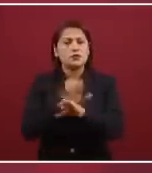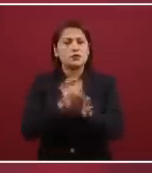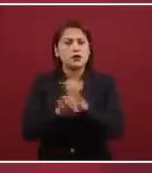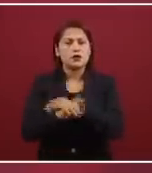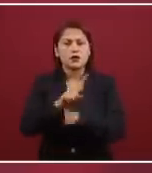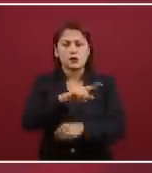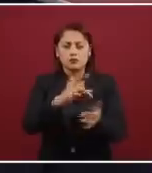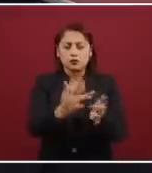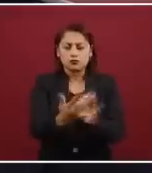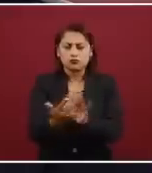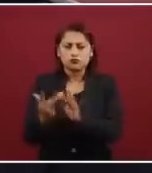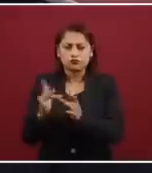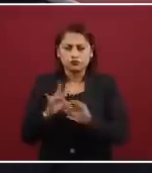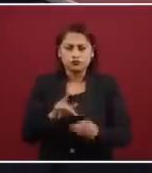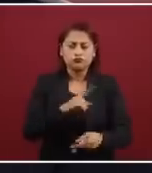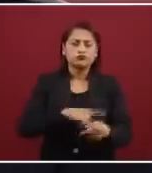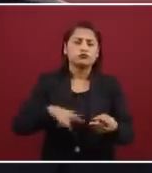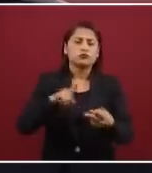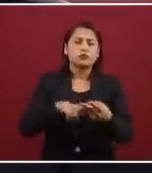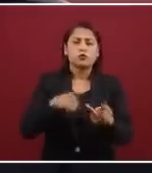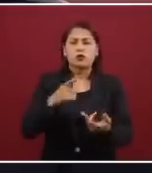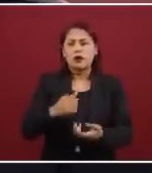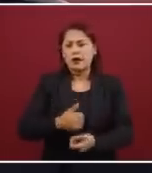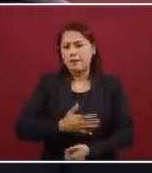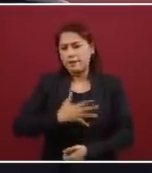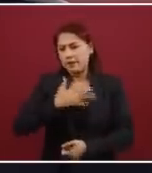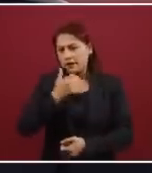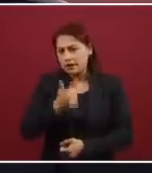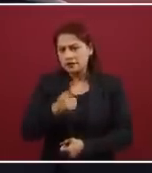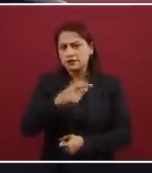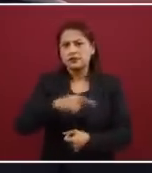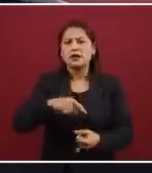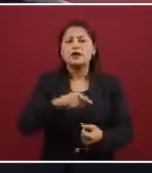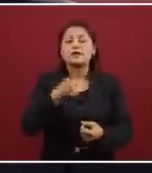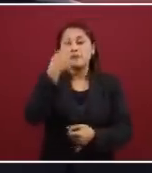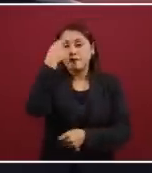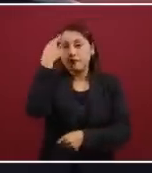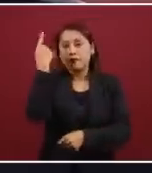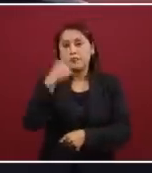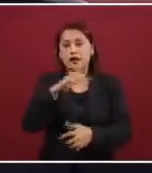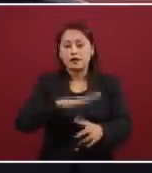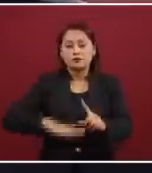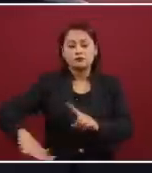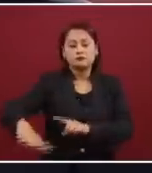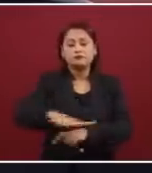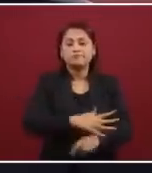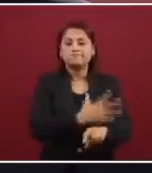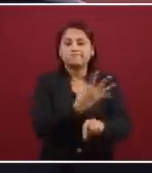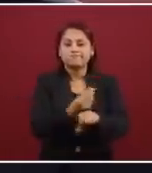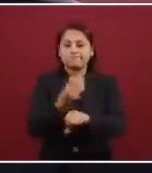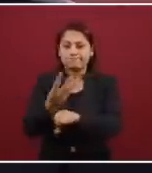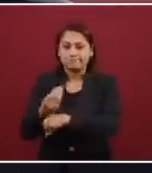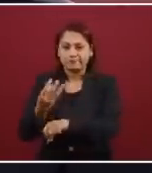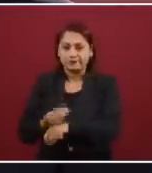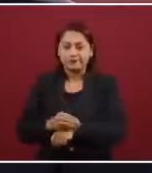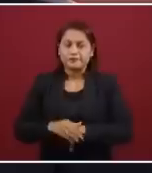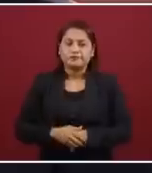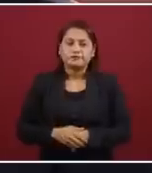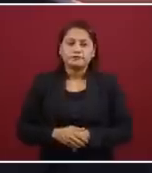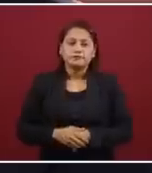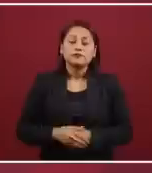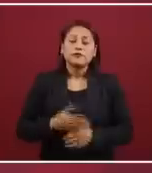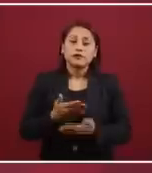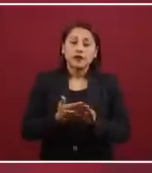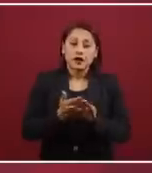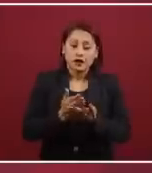de vinculación y reconstrucción del tejido social. Por lo tanto, además vamos a tener la sinergia que